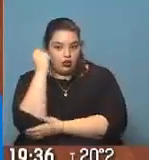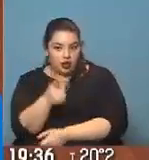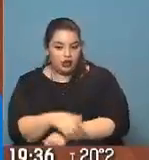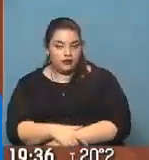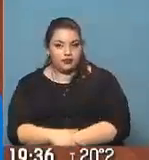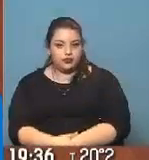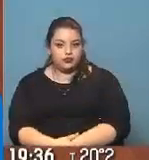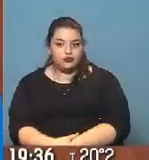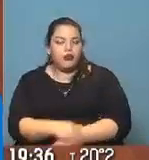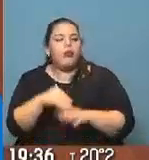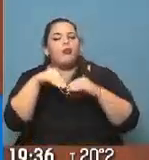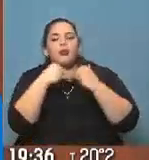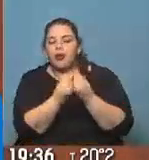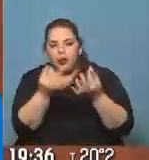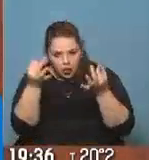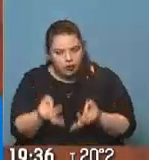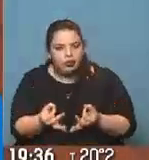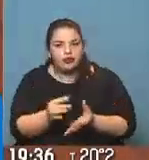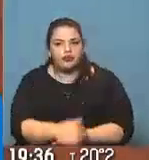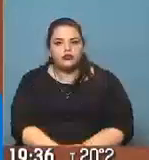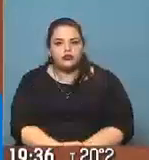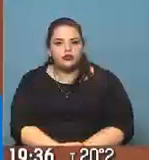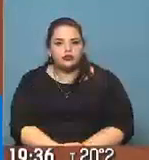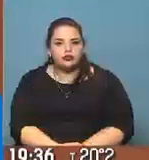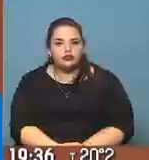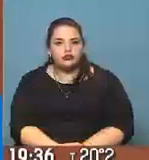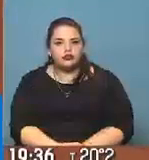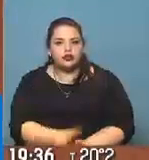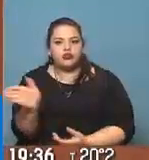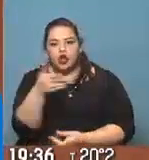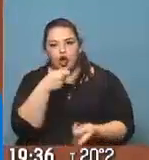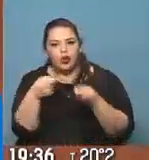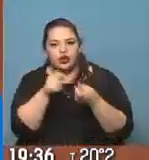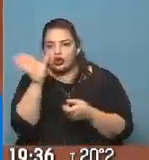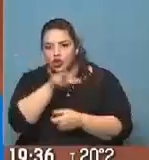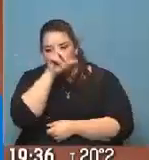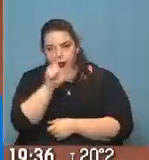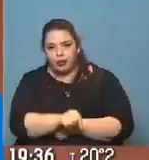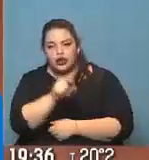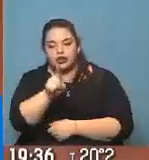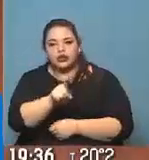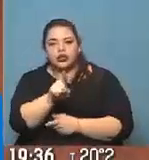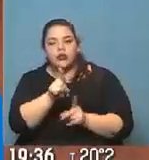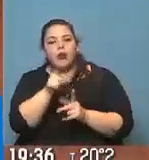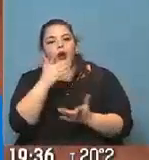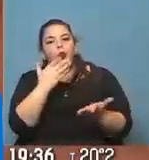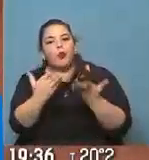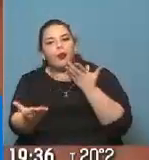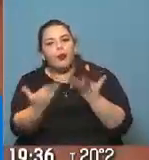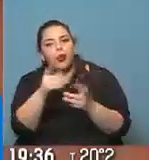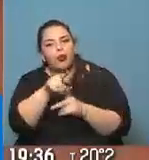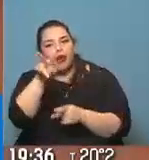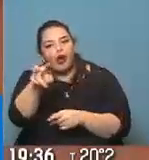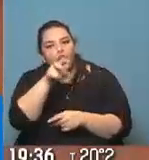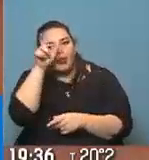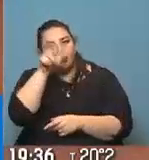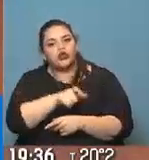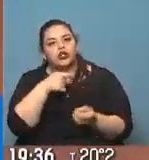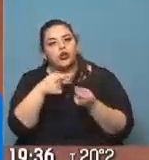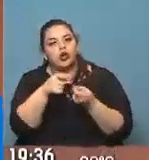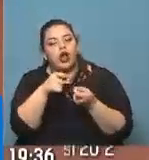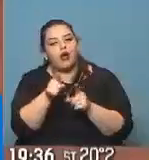En promedio de todas las jubilaciones y de todo el país, ¿cuánto es la proporcionalidad de lo que cobra un jubilado el